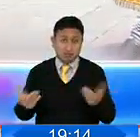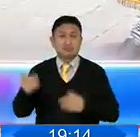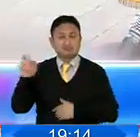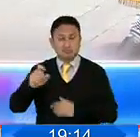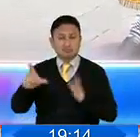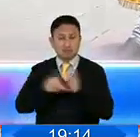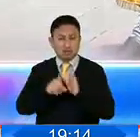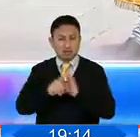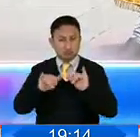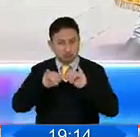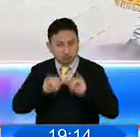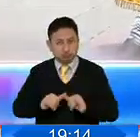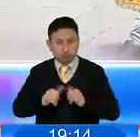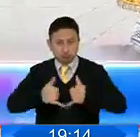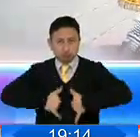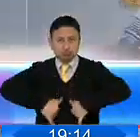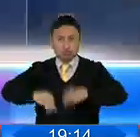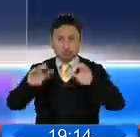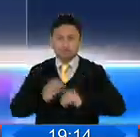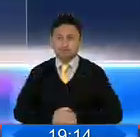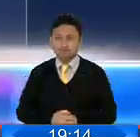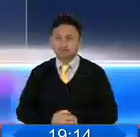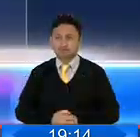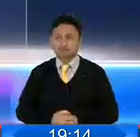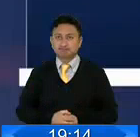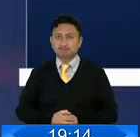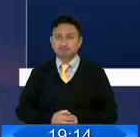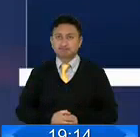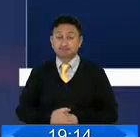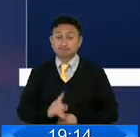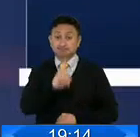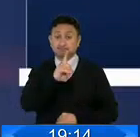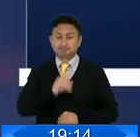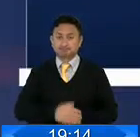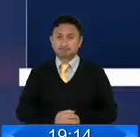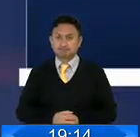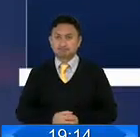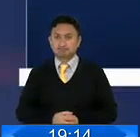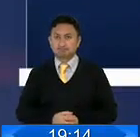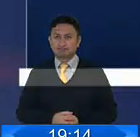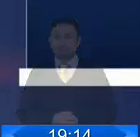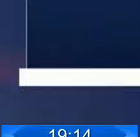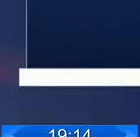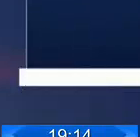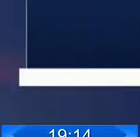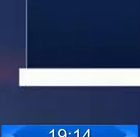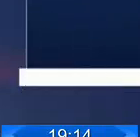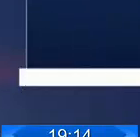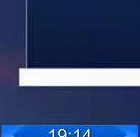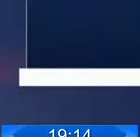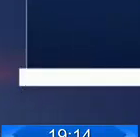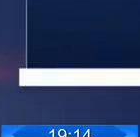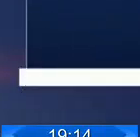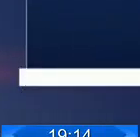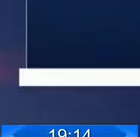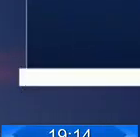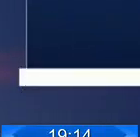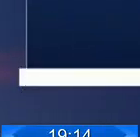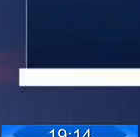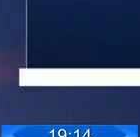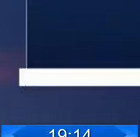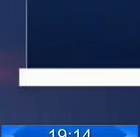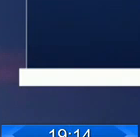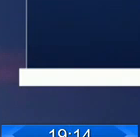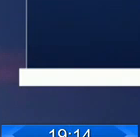debe mantener esa medida. Chillogallo es la parroquia con más casos, tiene 1.562. Le sigue Guamaní